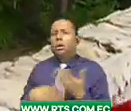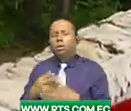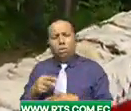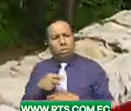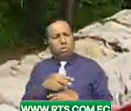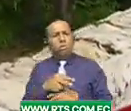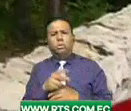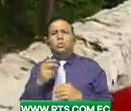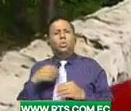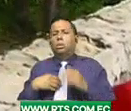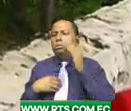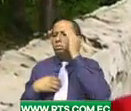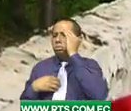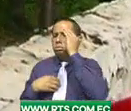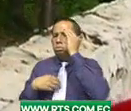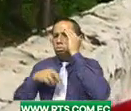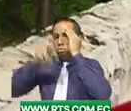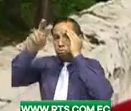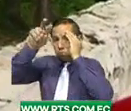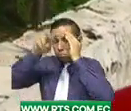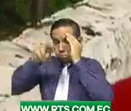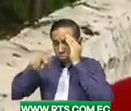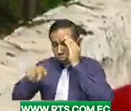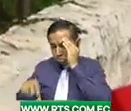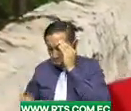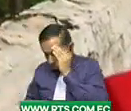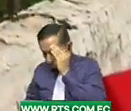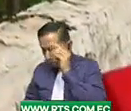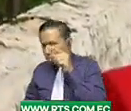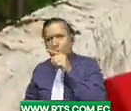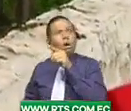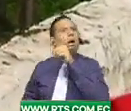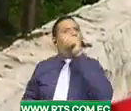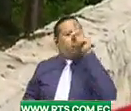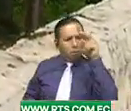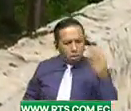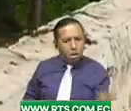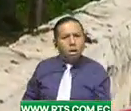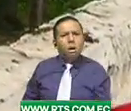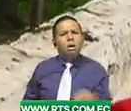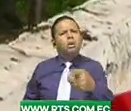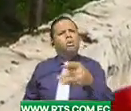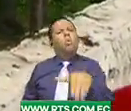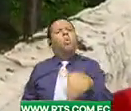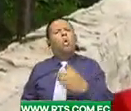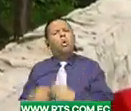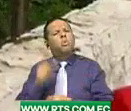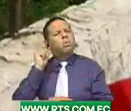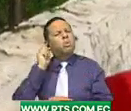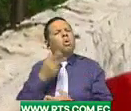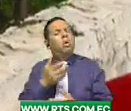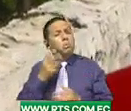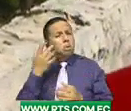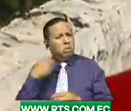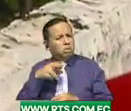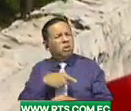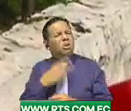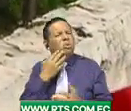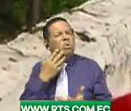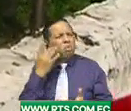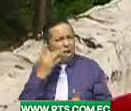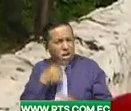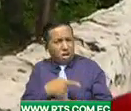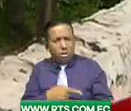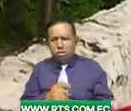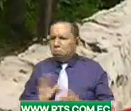ella se paró? No, yo estaba acá abajo cuando ella pasó. ¿Quizá usted la vio pensativa, ella la vio...? No, yo la vi normal, como